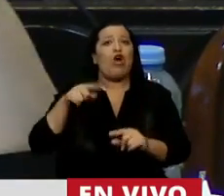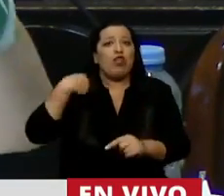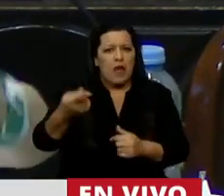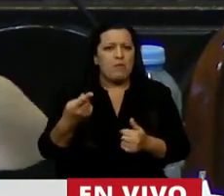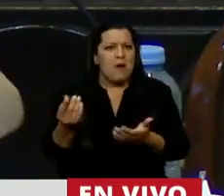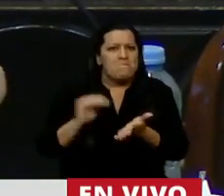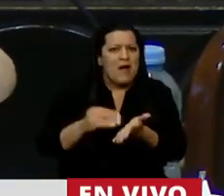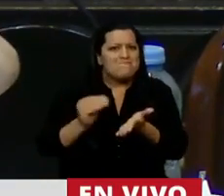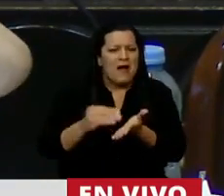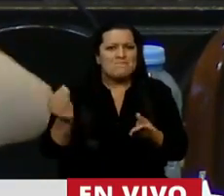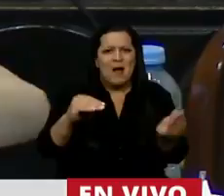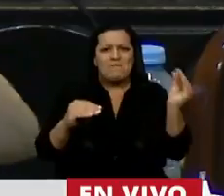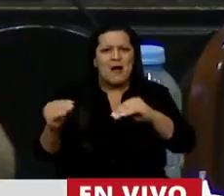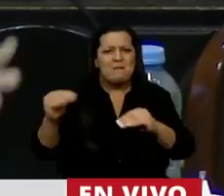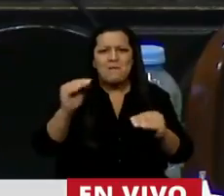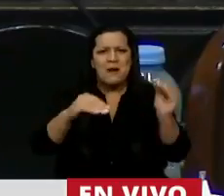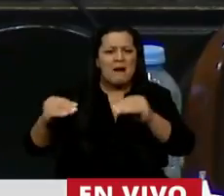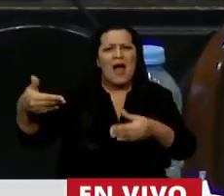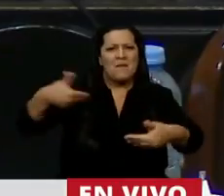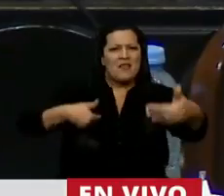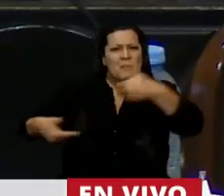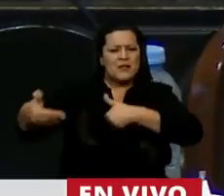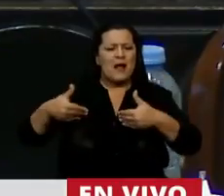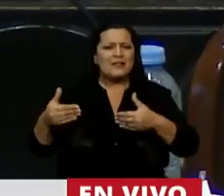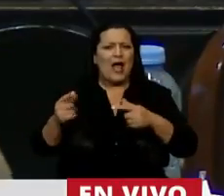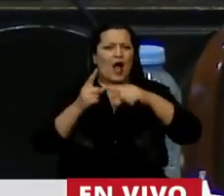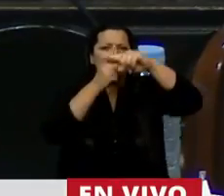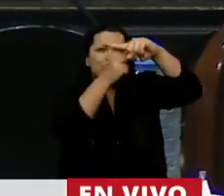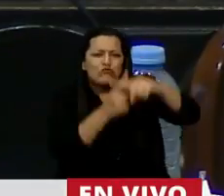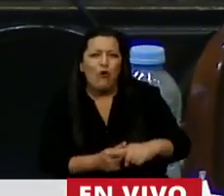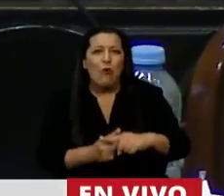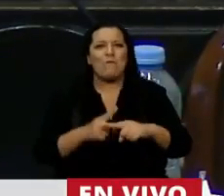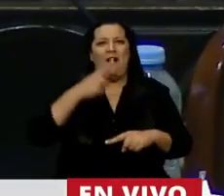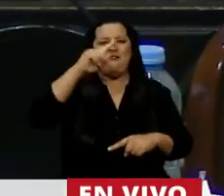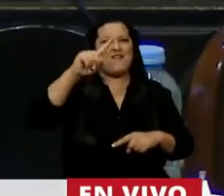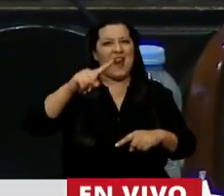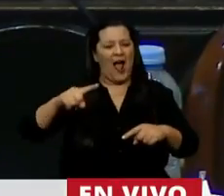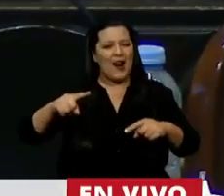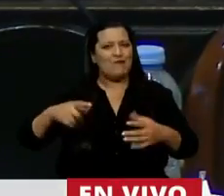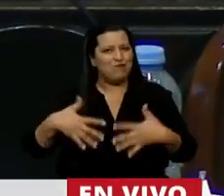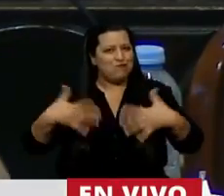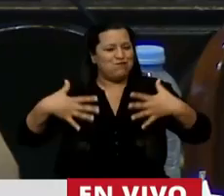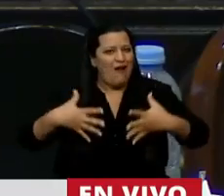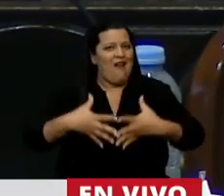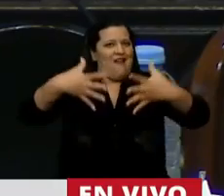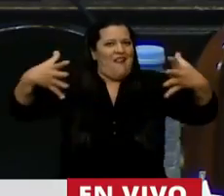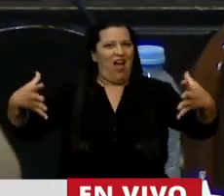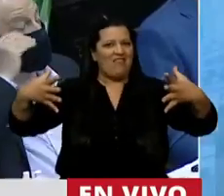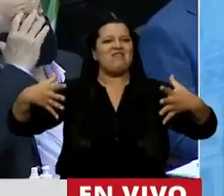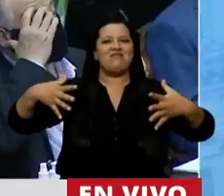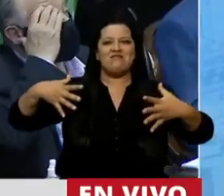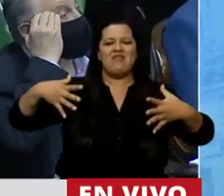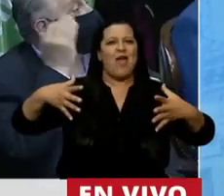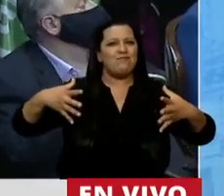y que se fueron sumando nuevas demandas y que terminó conformando este enorme sujeto social, político